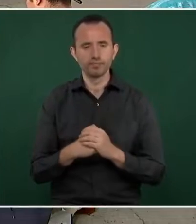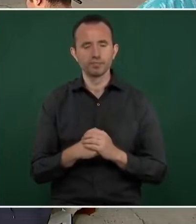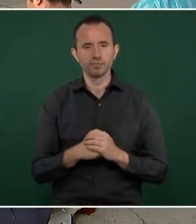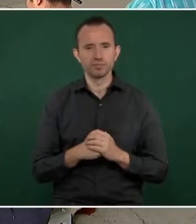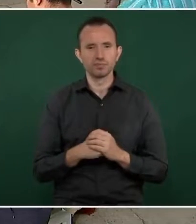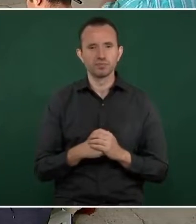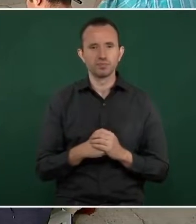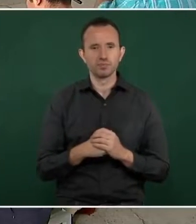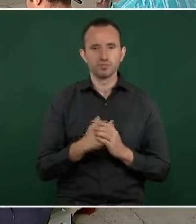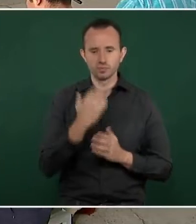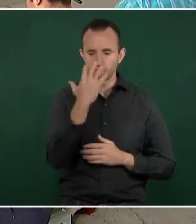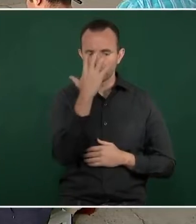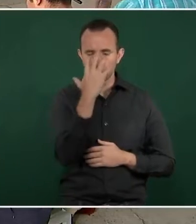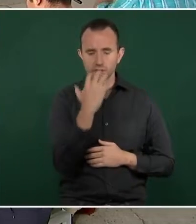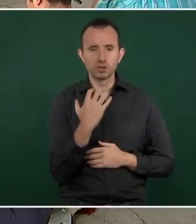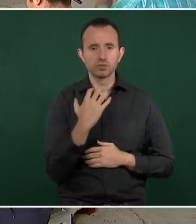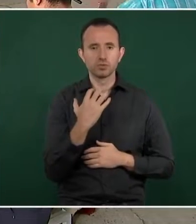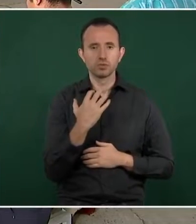tristeza, ¿no?